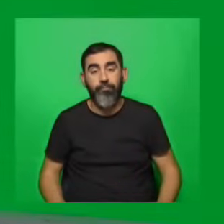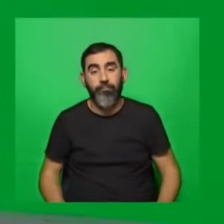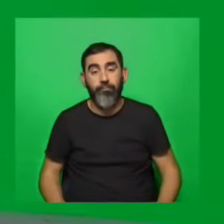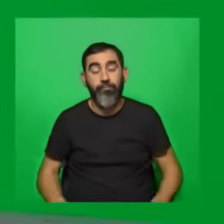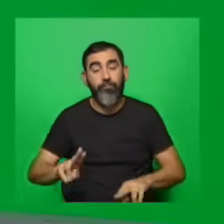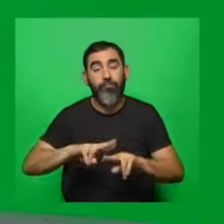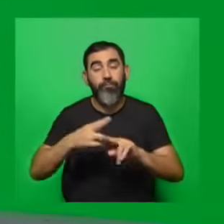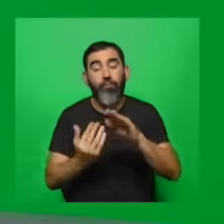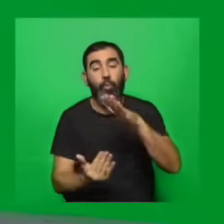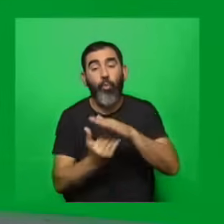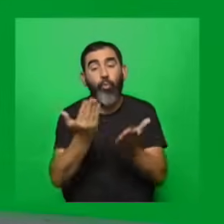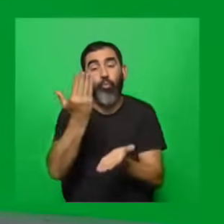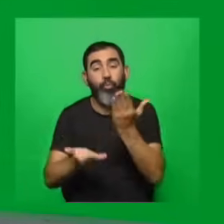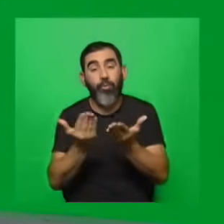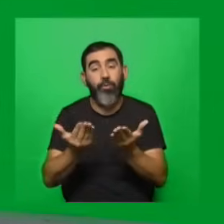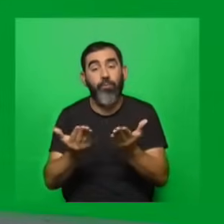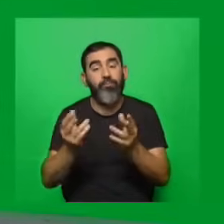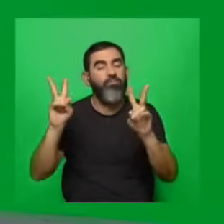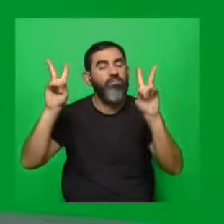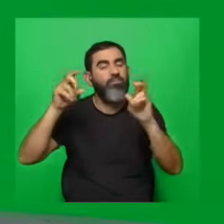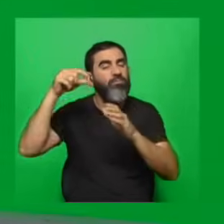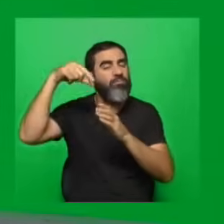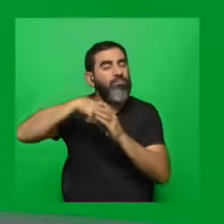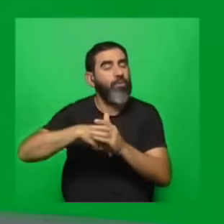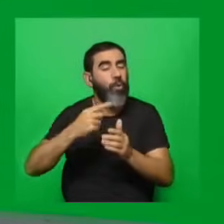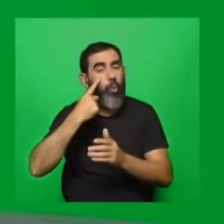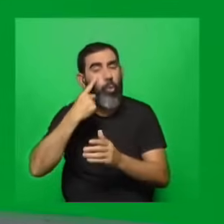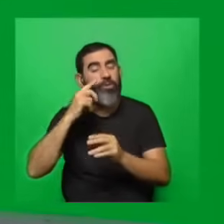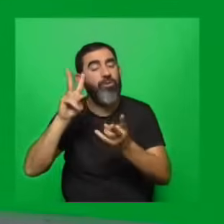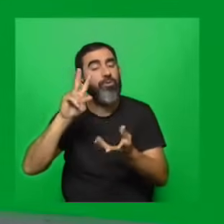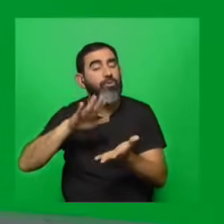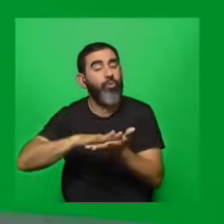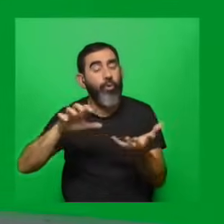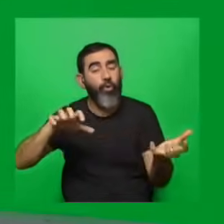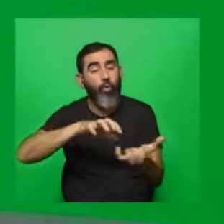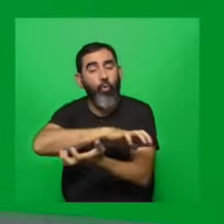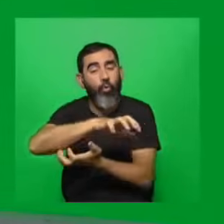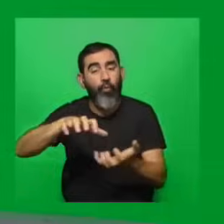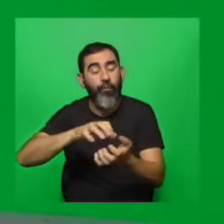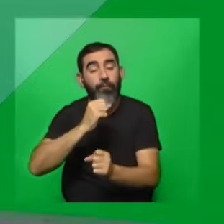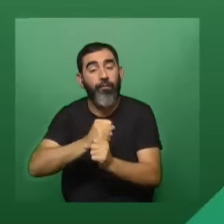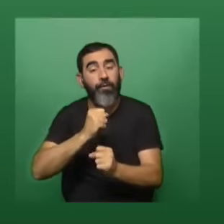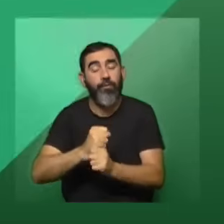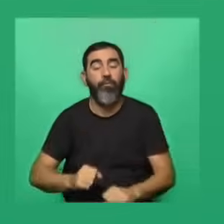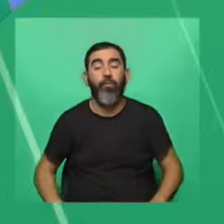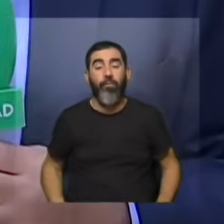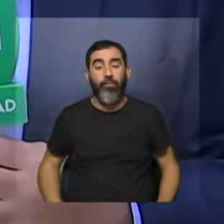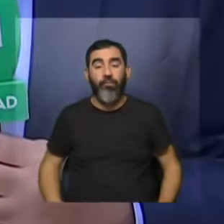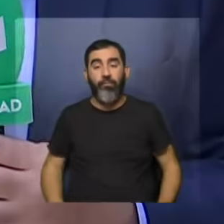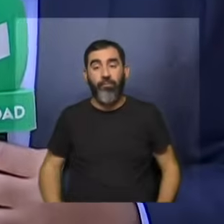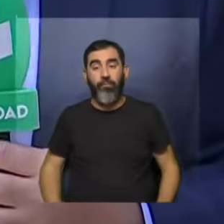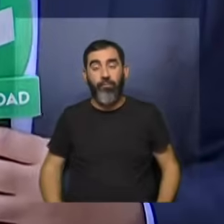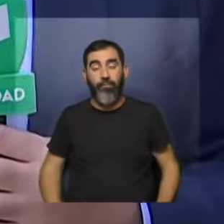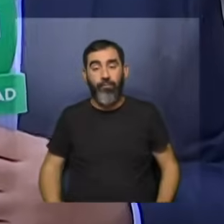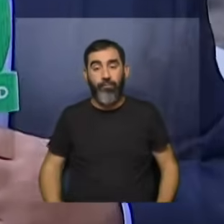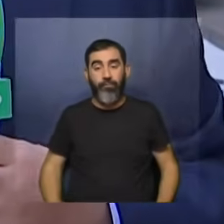Volvemos a la Suprema Corte de Justicia. Queremos profundizar con nuestro periodista Luca Velosa a propósito de este conflicto en los trabajadores y trabajadoras judiciales.